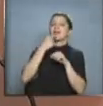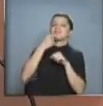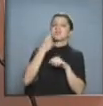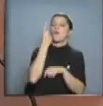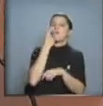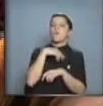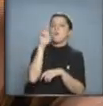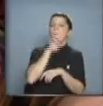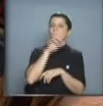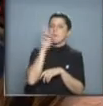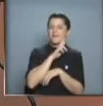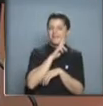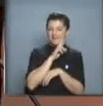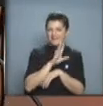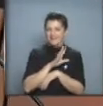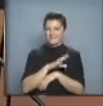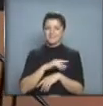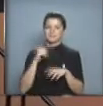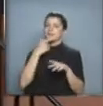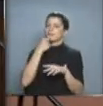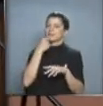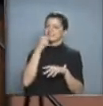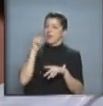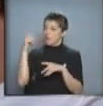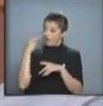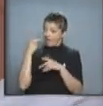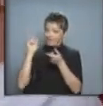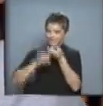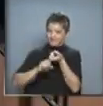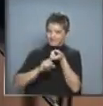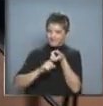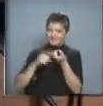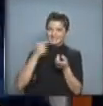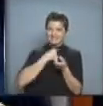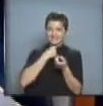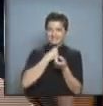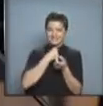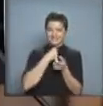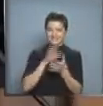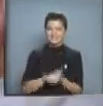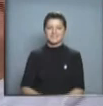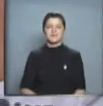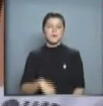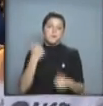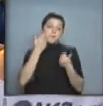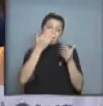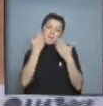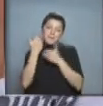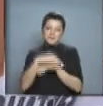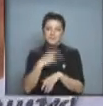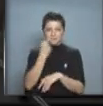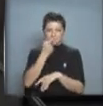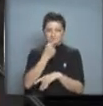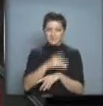respeto. Con todo respeto, no, señor. ¿Quieres casarte conmigo? Vení. Ahí ya sería un mapa. Aprovecha, sería